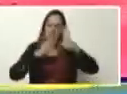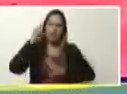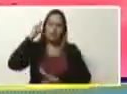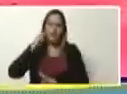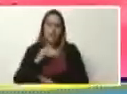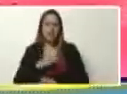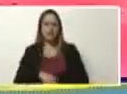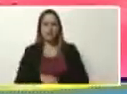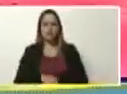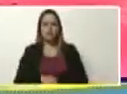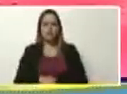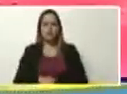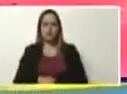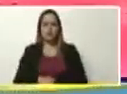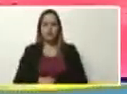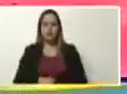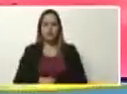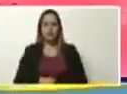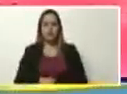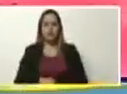bolivariano,